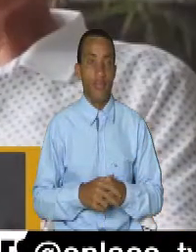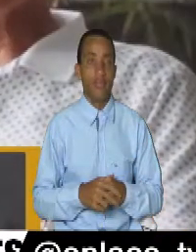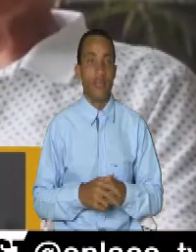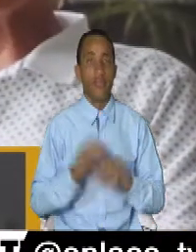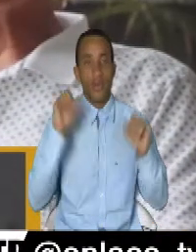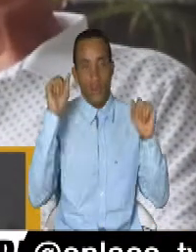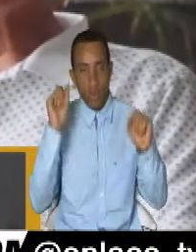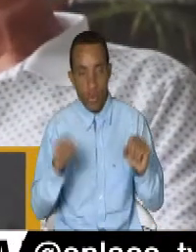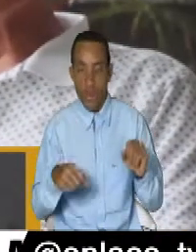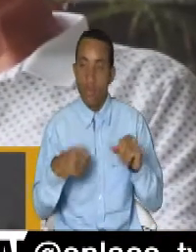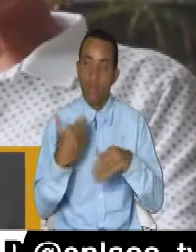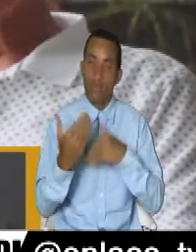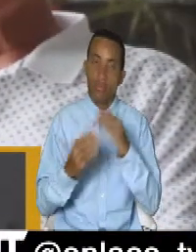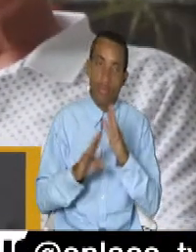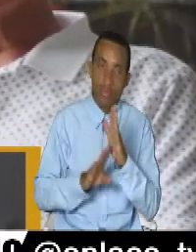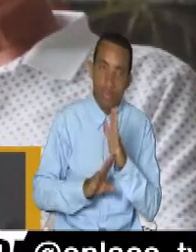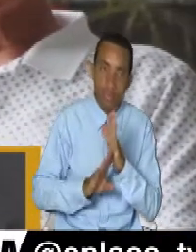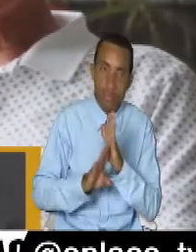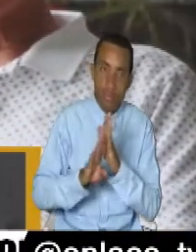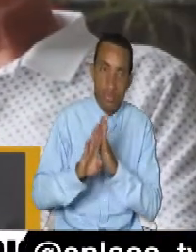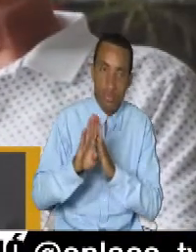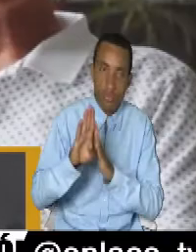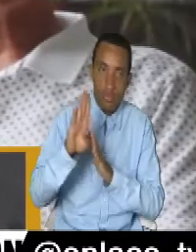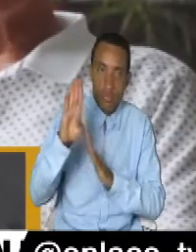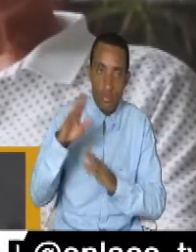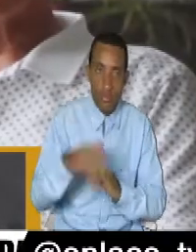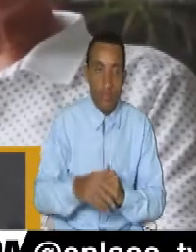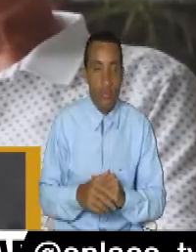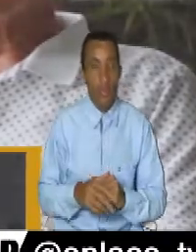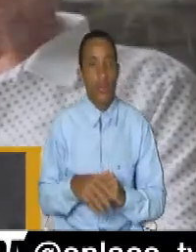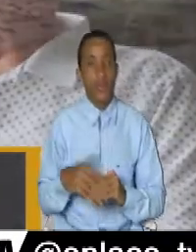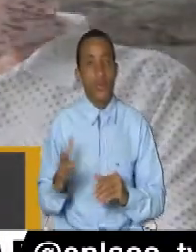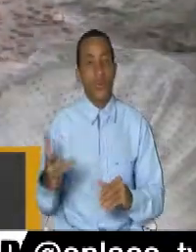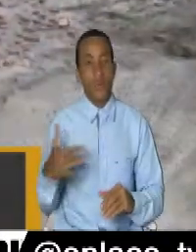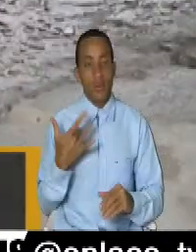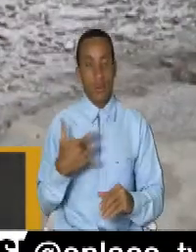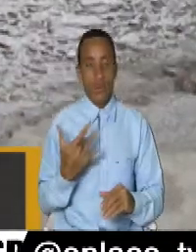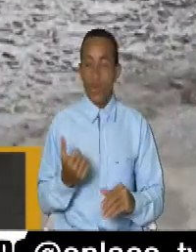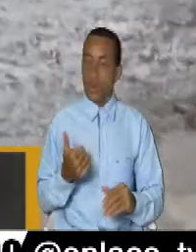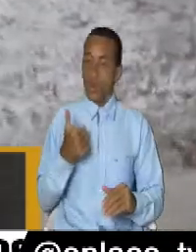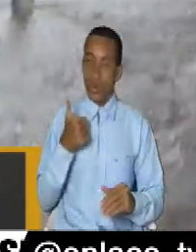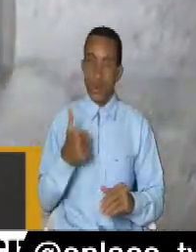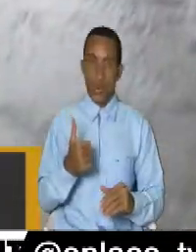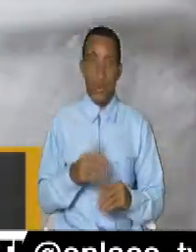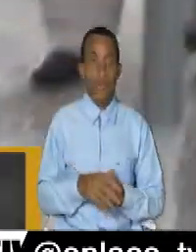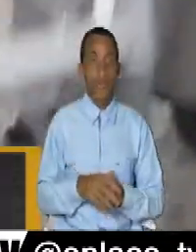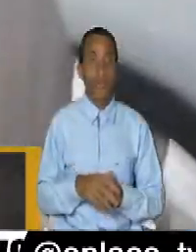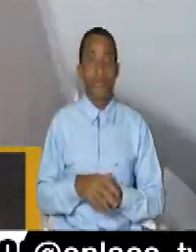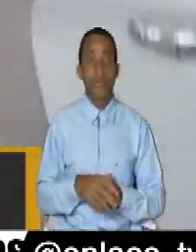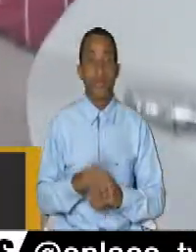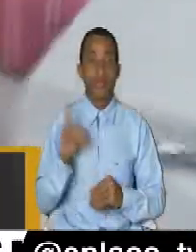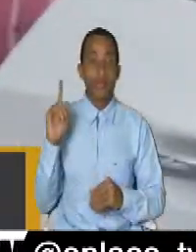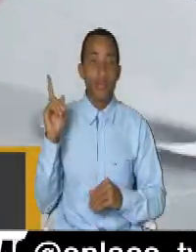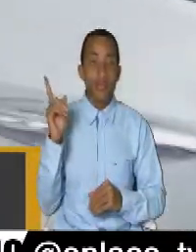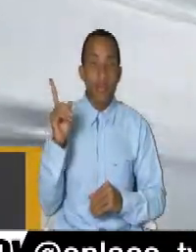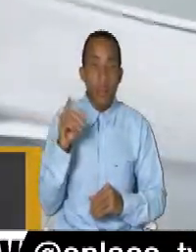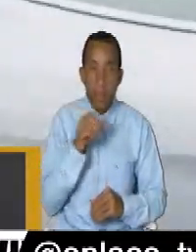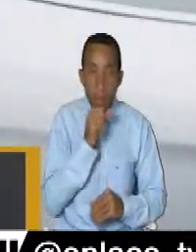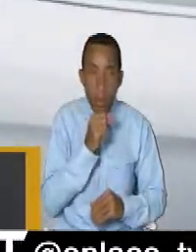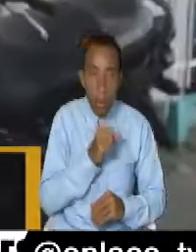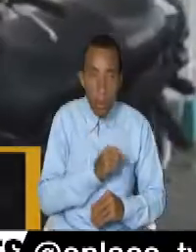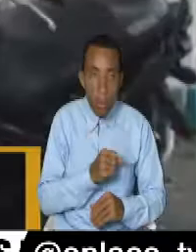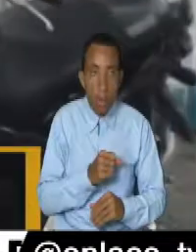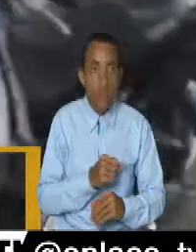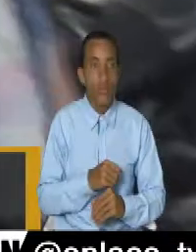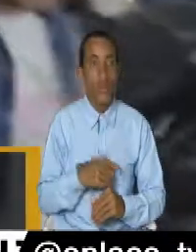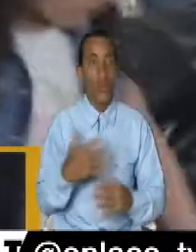podernos desarrollar, de poder sentirnos con buena vida. Y es que los años no vienen solos, la felicidad y el amor